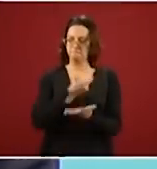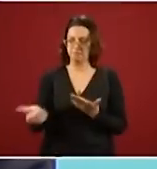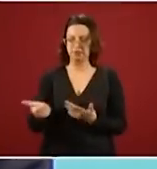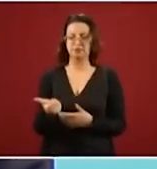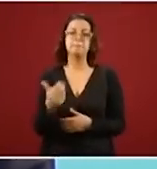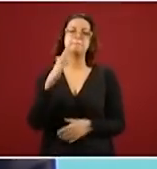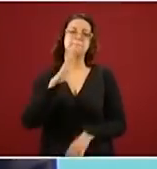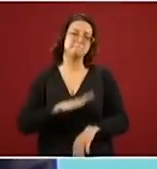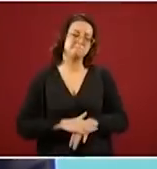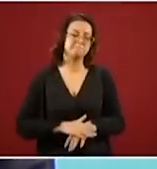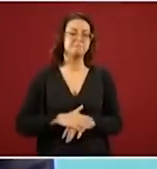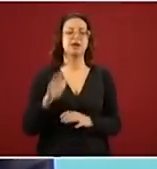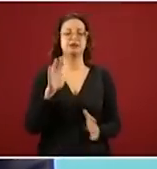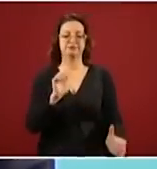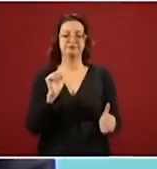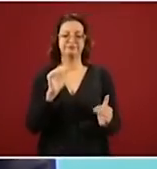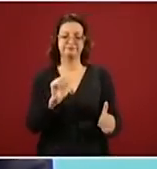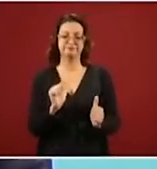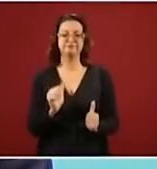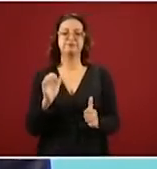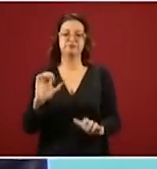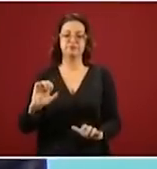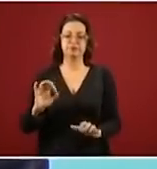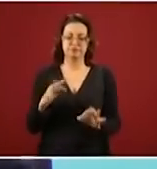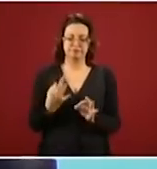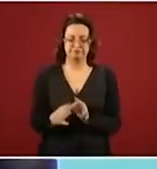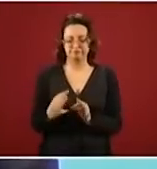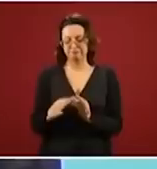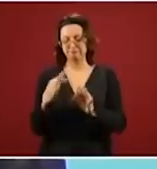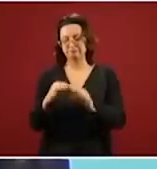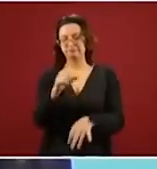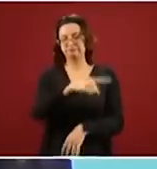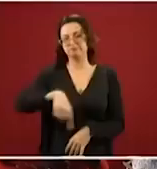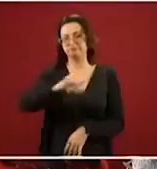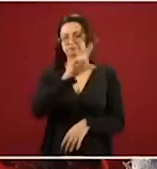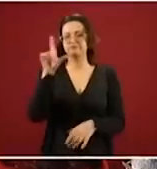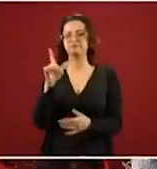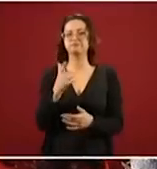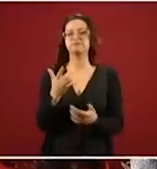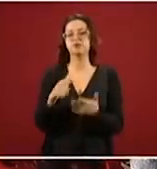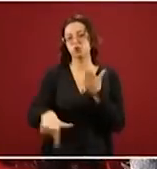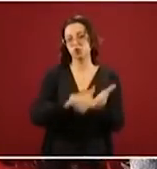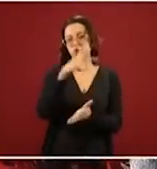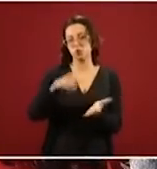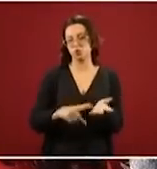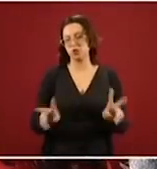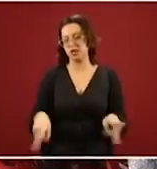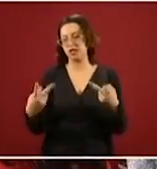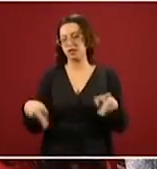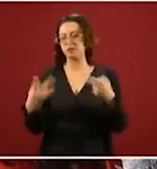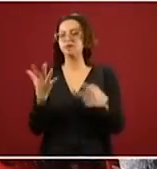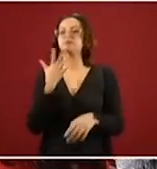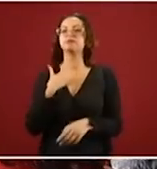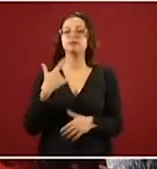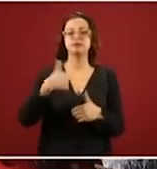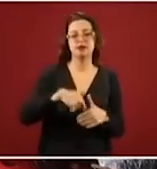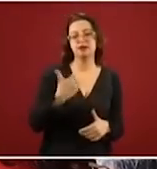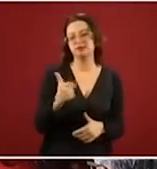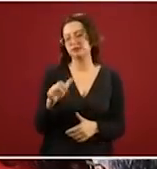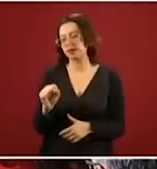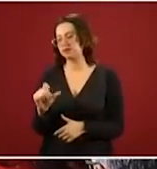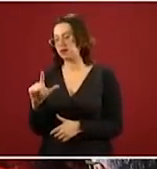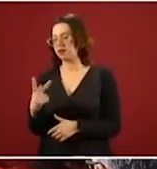eficientar todavía más el comportamiento de todas las gasolineras y distribuidores de gas lp en el país además